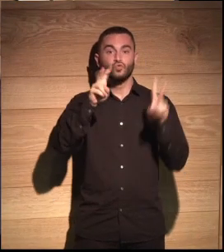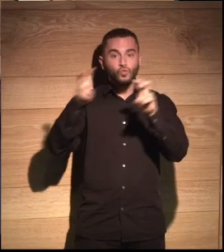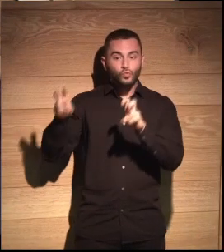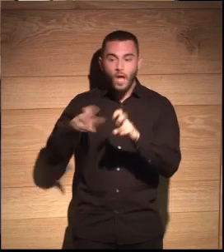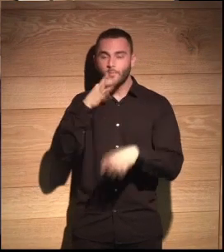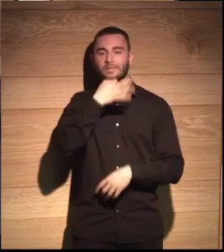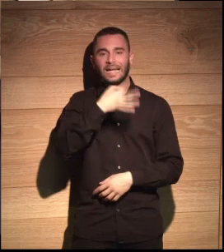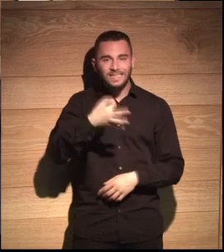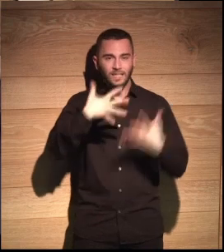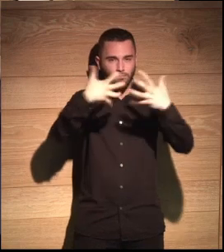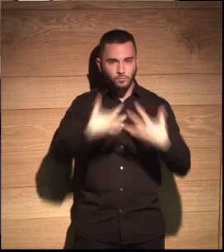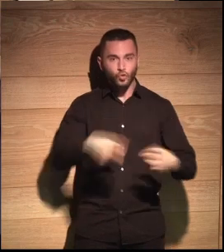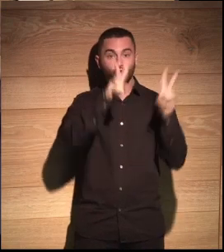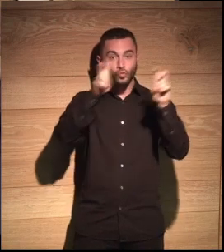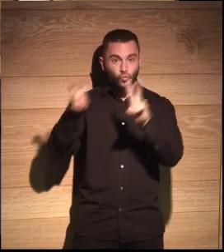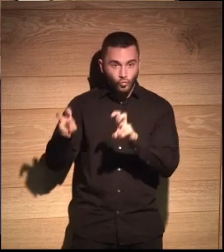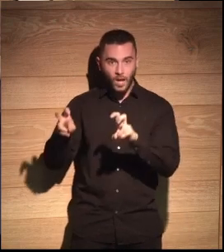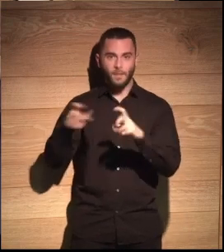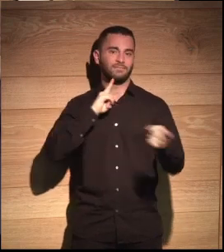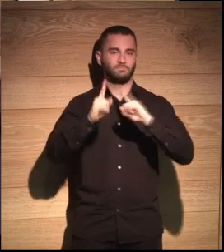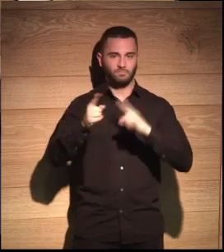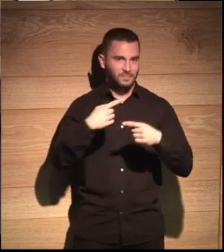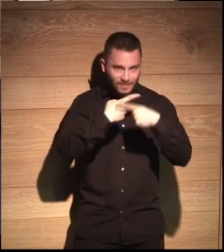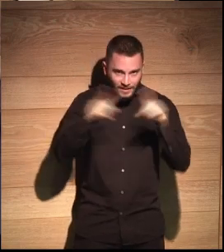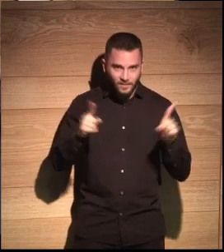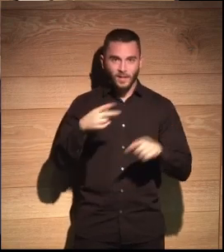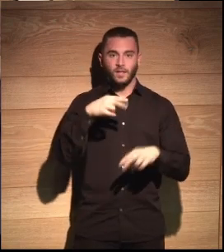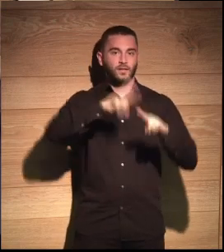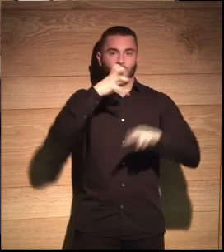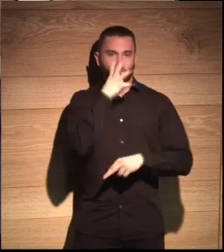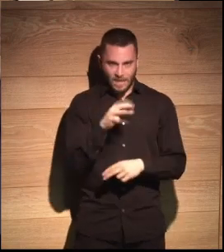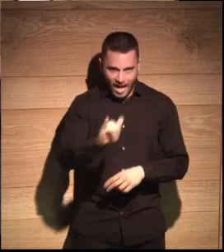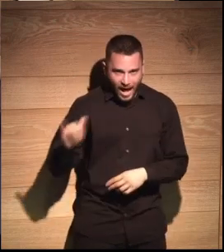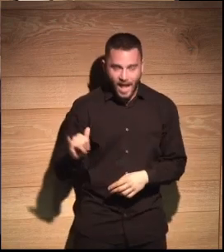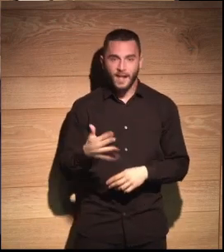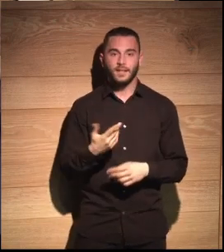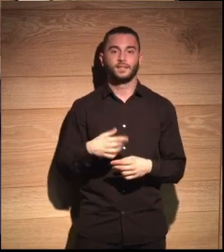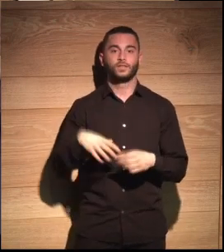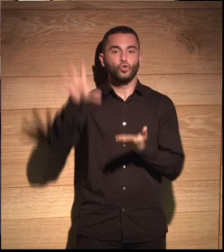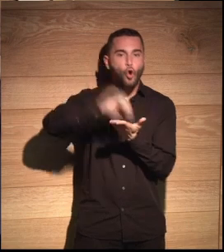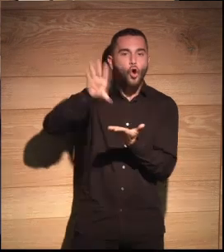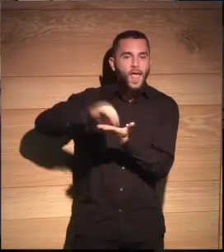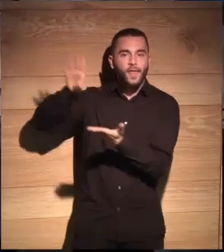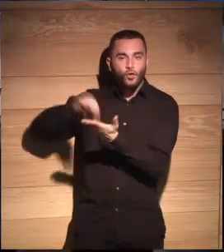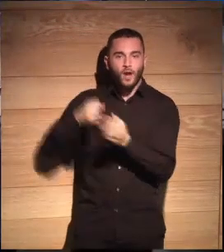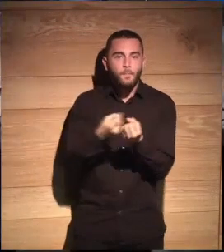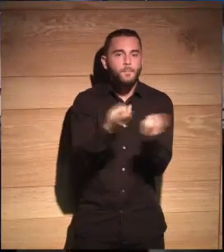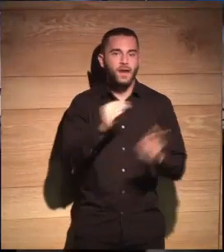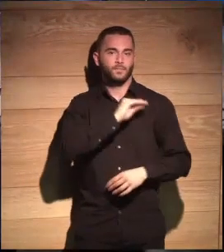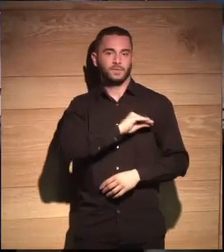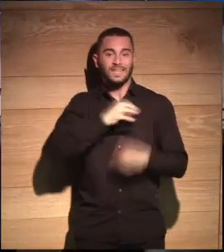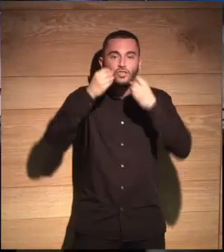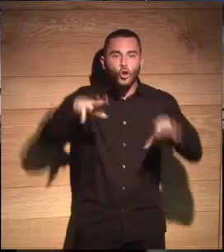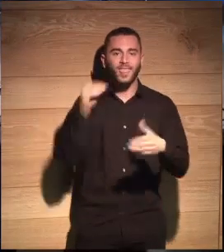que se están desarrollando, de varias opciones en los diálogos, como tiene Black Sad, varias coleccionables dentro de la historia.